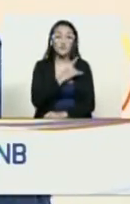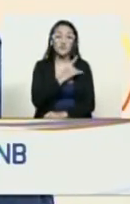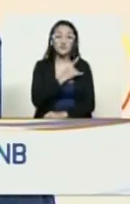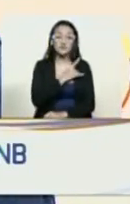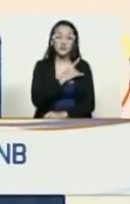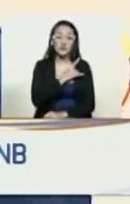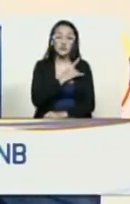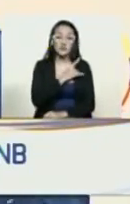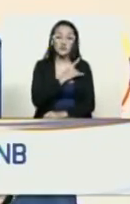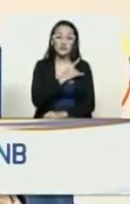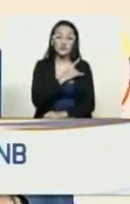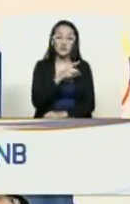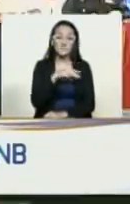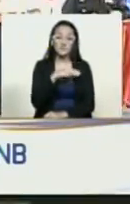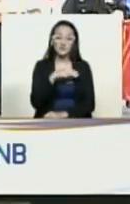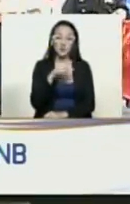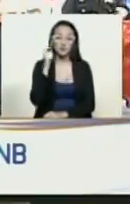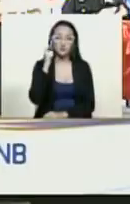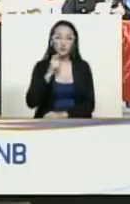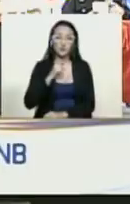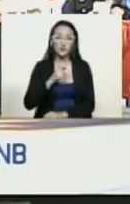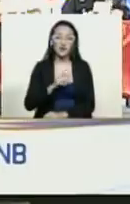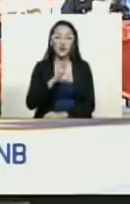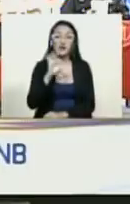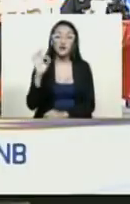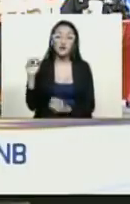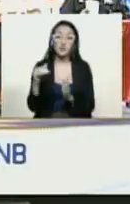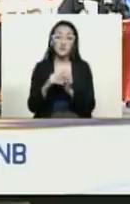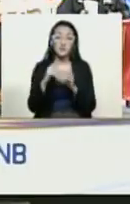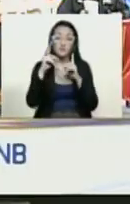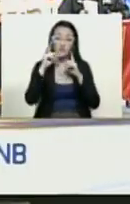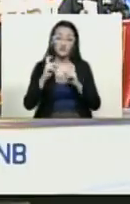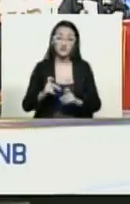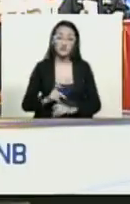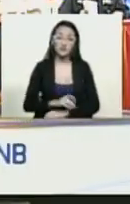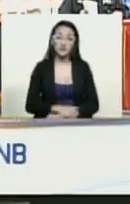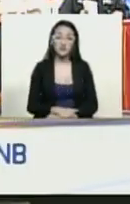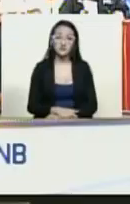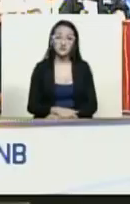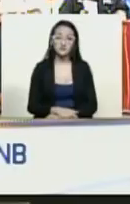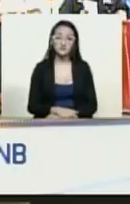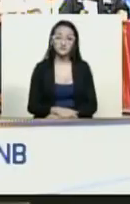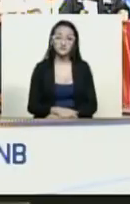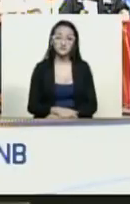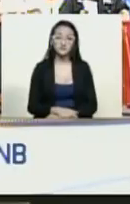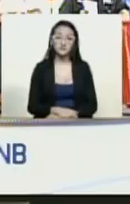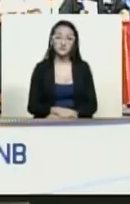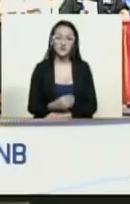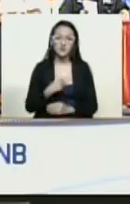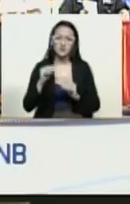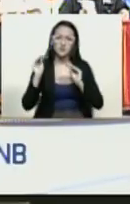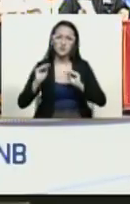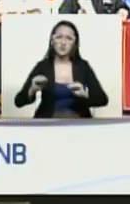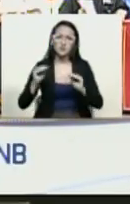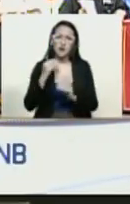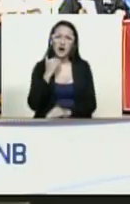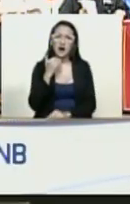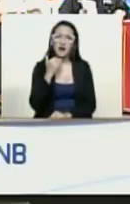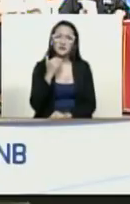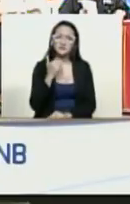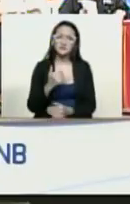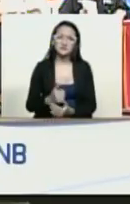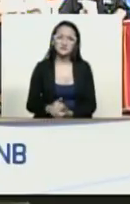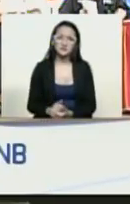universidad a través de la misión Sucre. 500.000 profesionales. Y le hice una insistencia que ha sido un